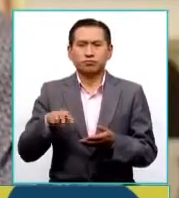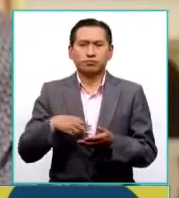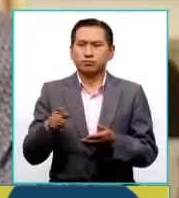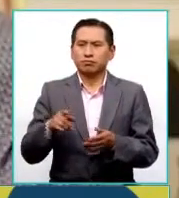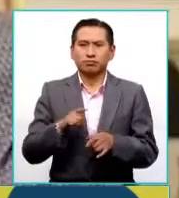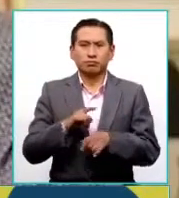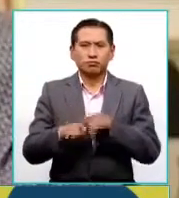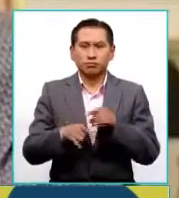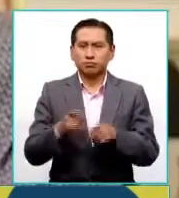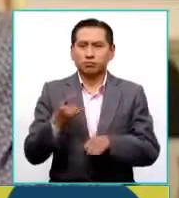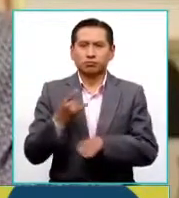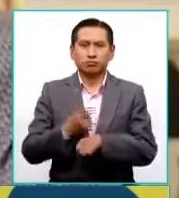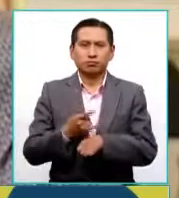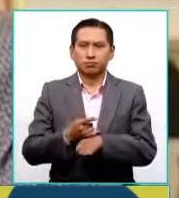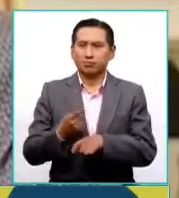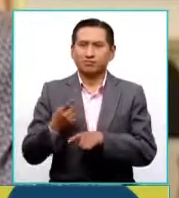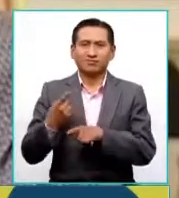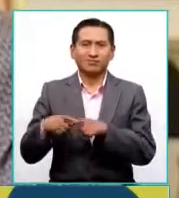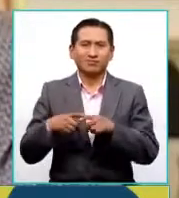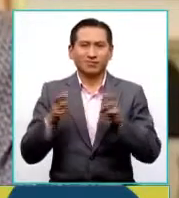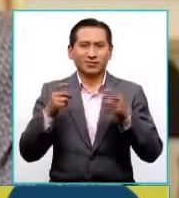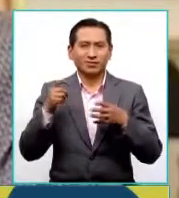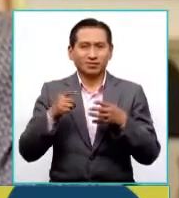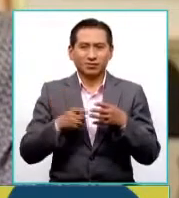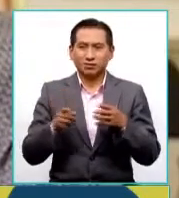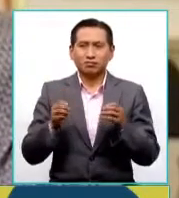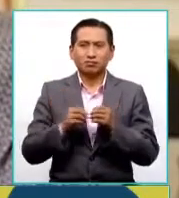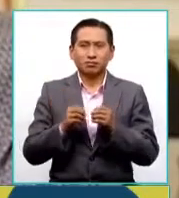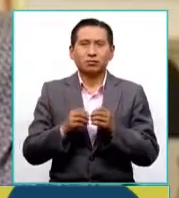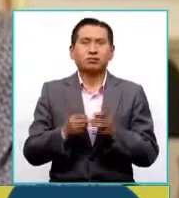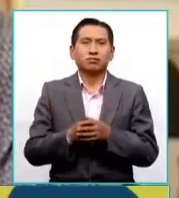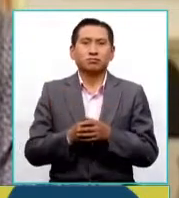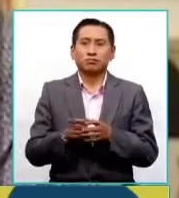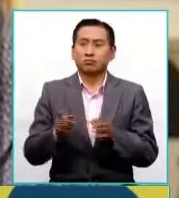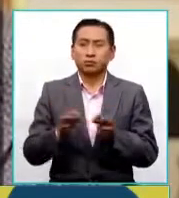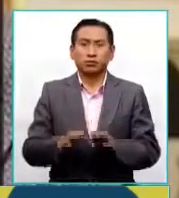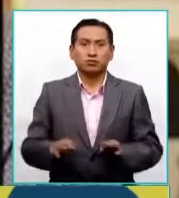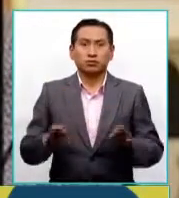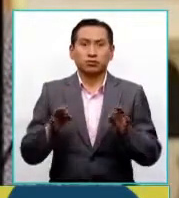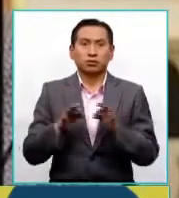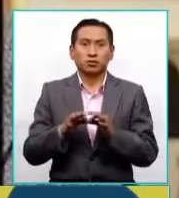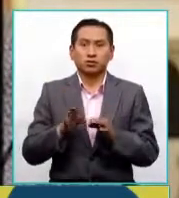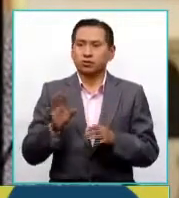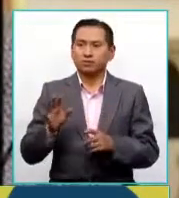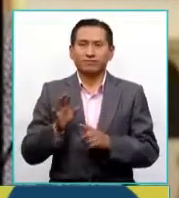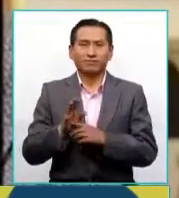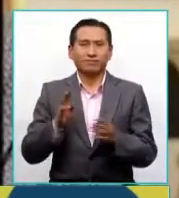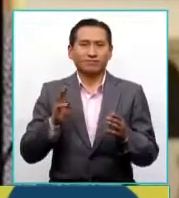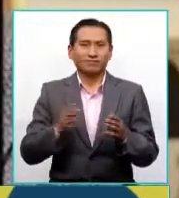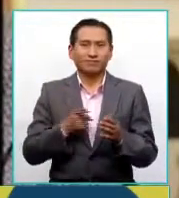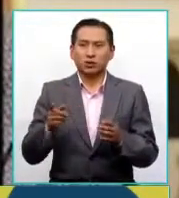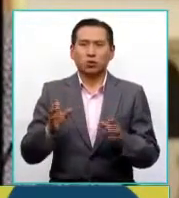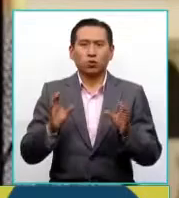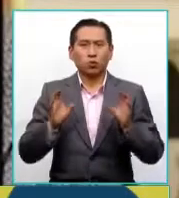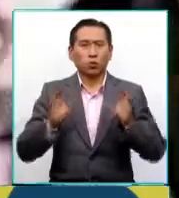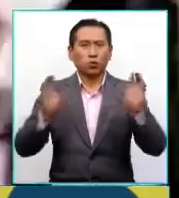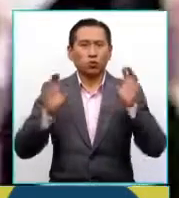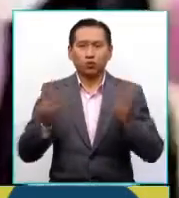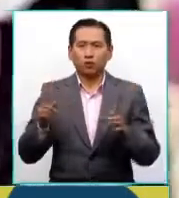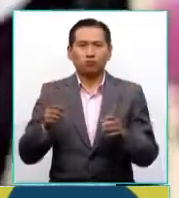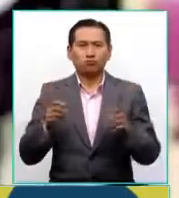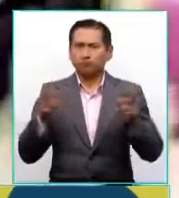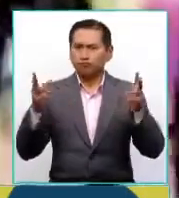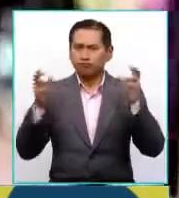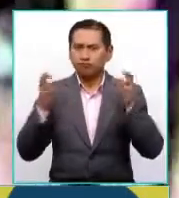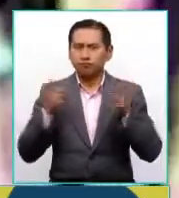Traicionera, Cerveza, Veneno para Olvidar, Por Ella y otros temas son parte de los éxitos de la cumbia que se escucha y que siempre